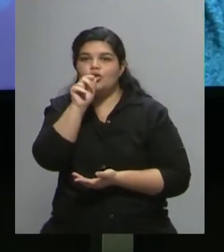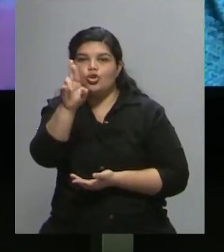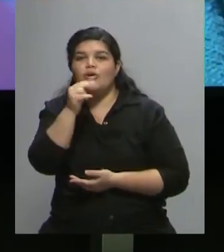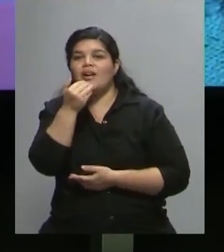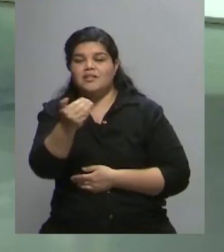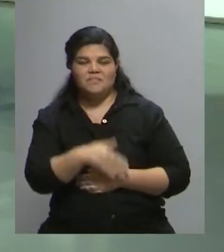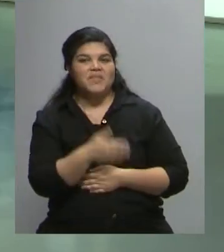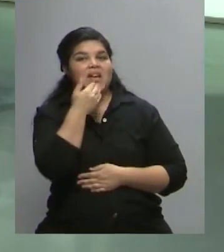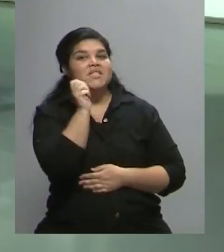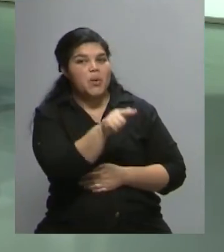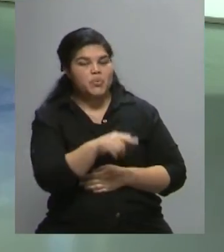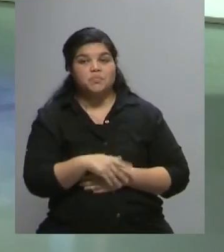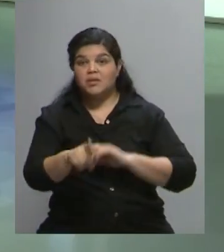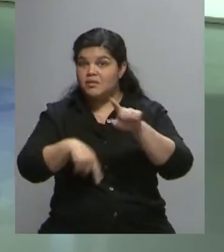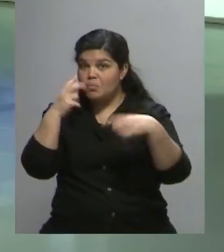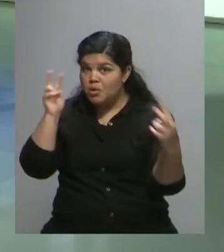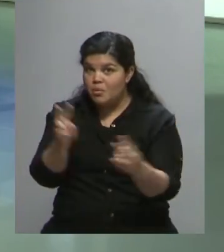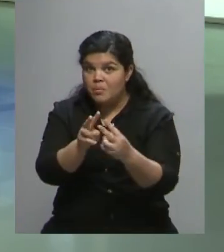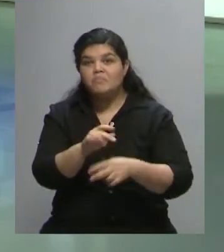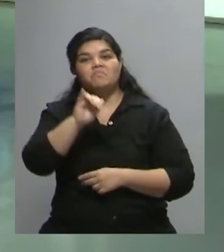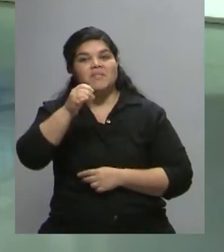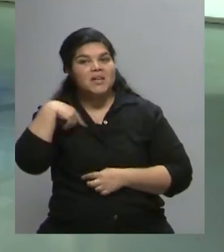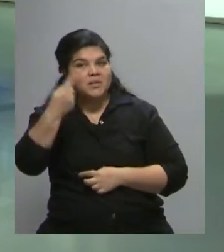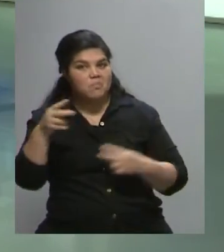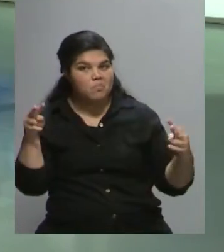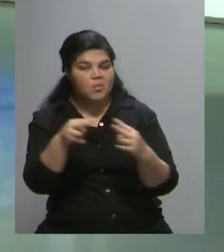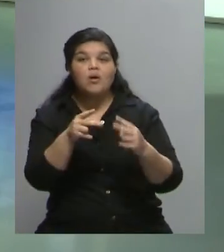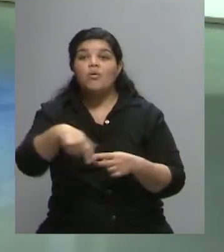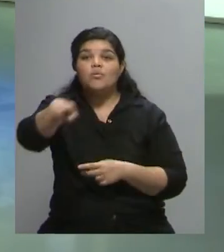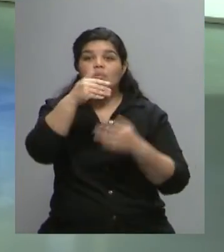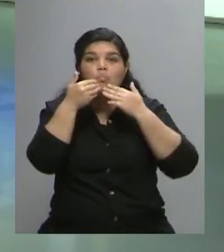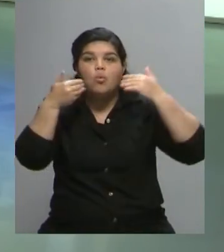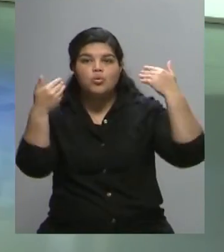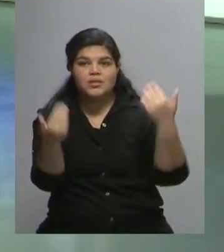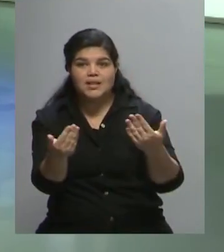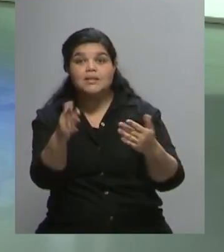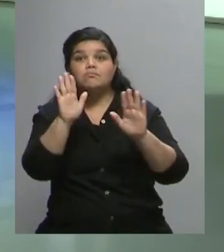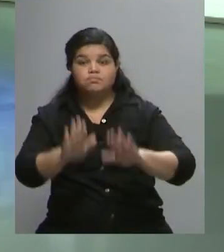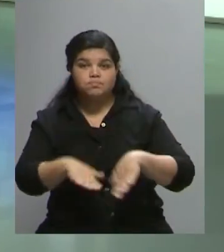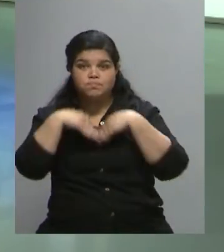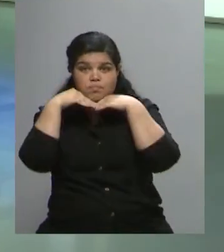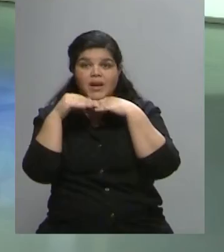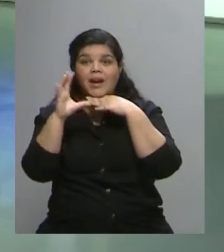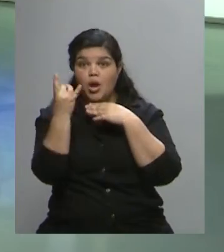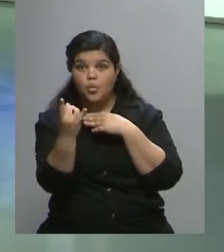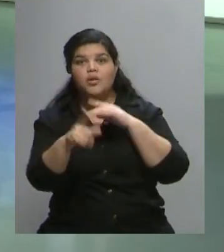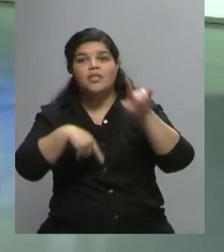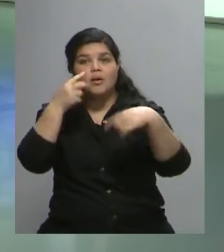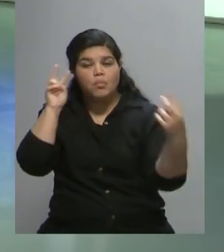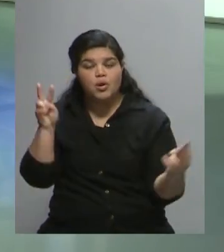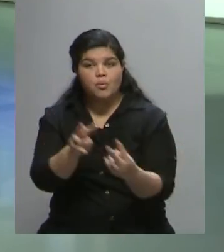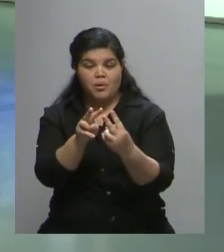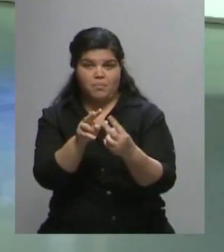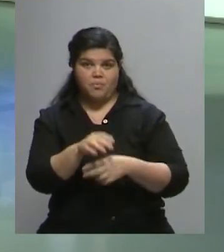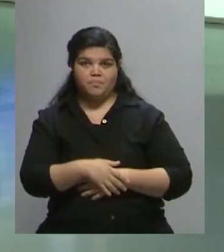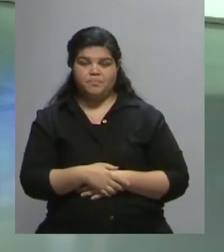Claudia. Muchas gracias. Y será hasta la próxima. Nos vemos la próxima. A ustedes también muchísimas gracias. Quédense en la compañía de Señalú y será hasta el próximo